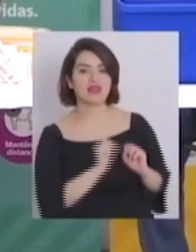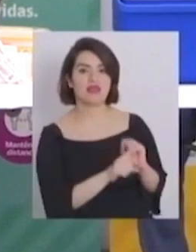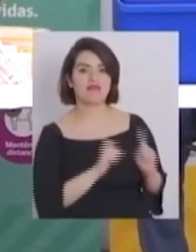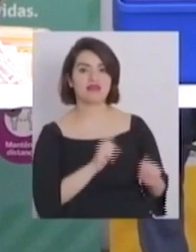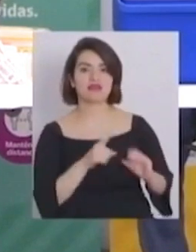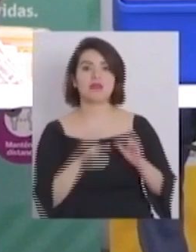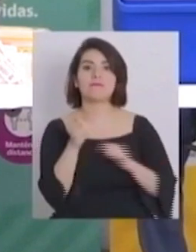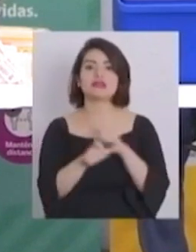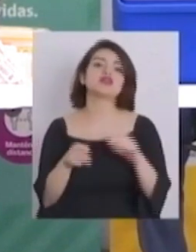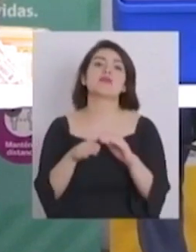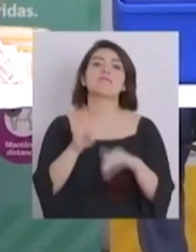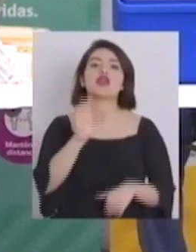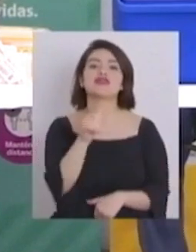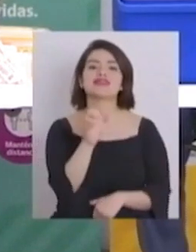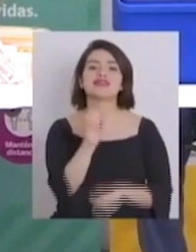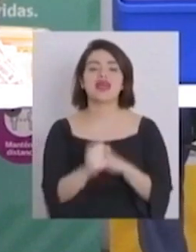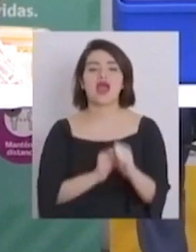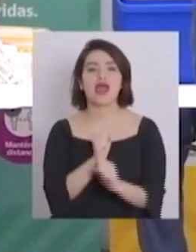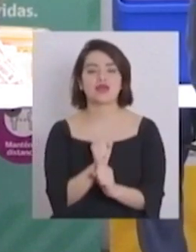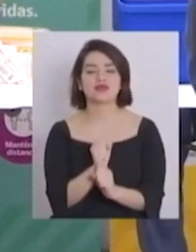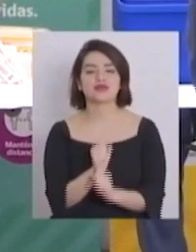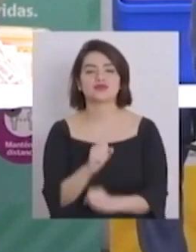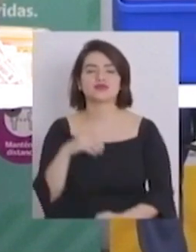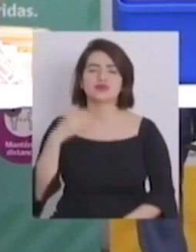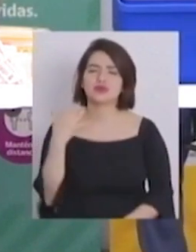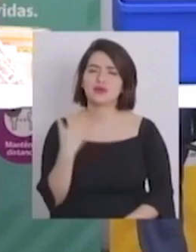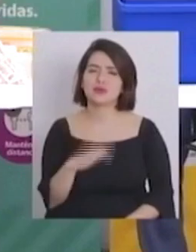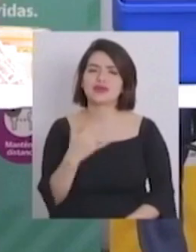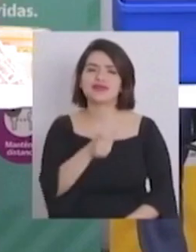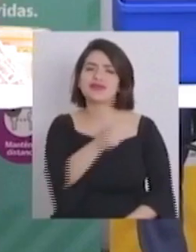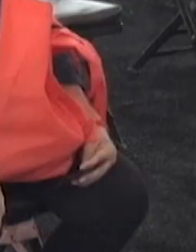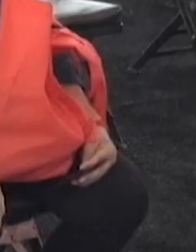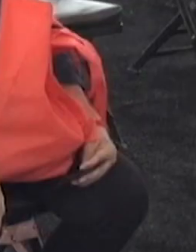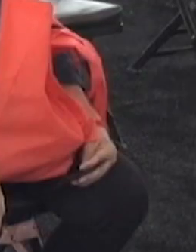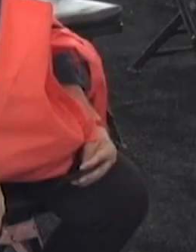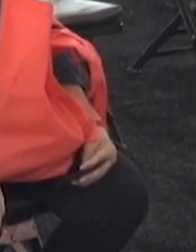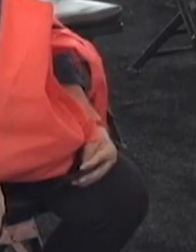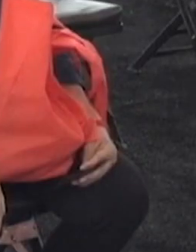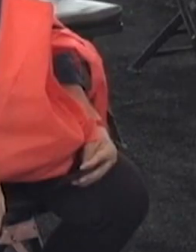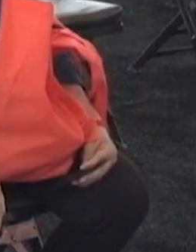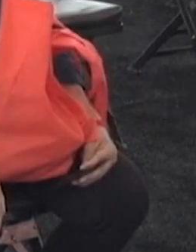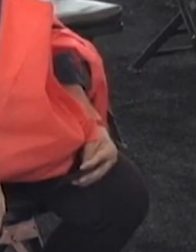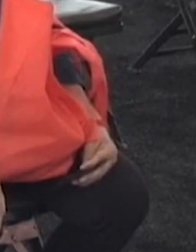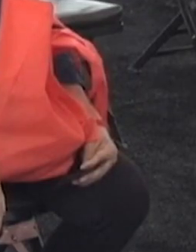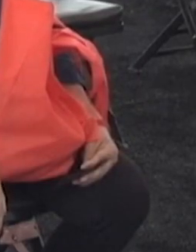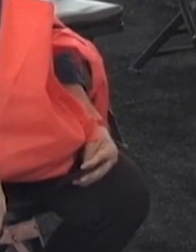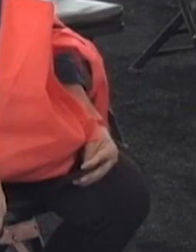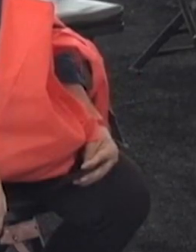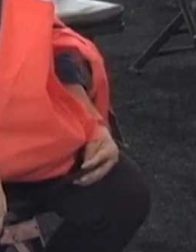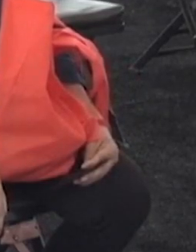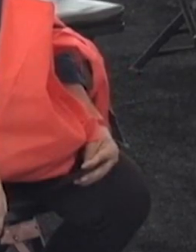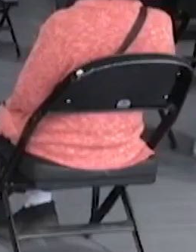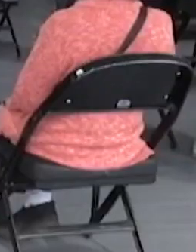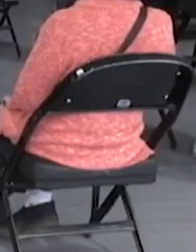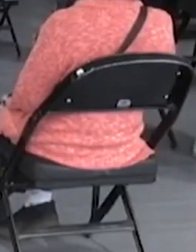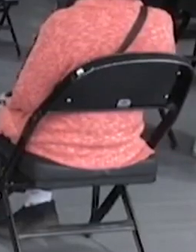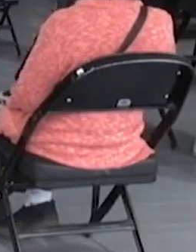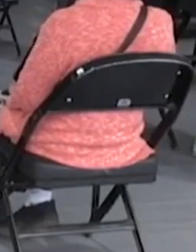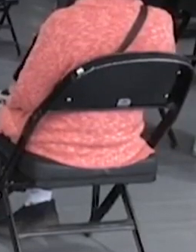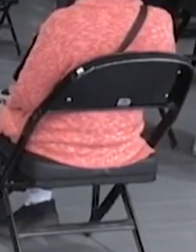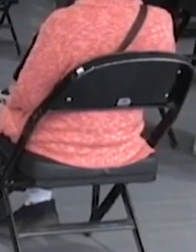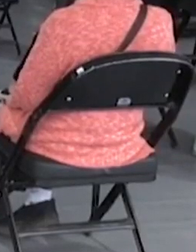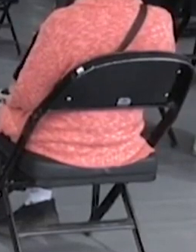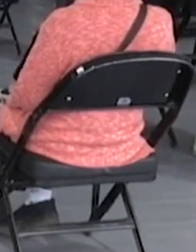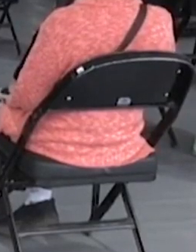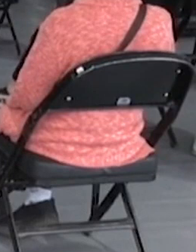años y creo que es muy importante que toda la gente se vacune. Está previsto que esta fase concluya a finales de marzo.